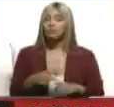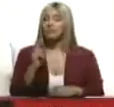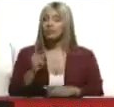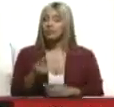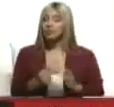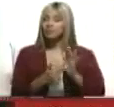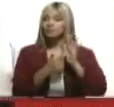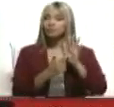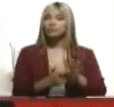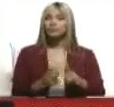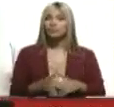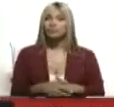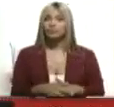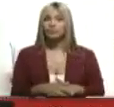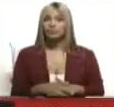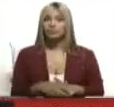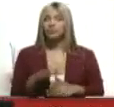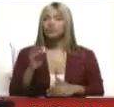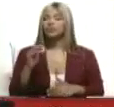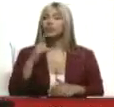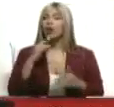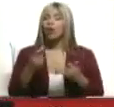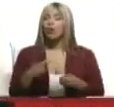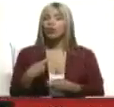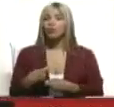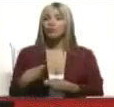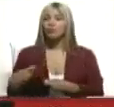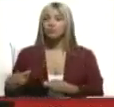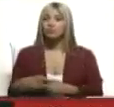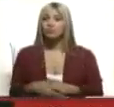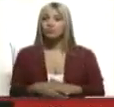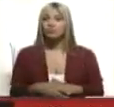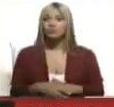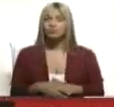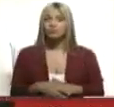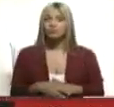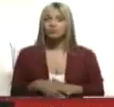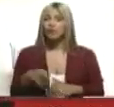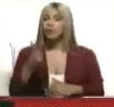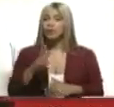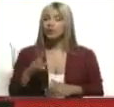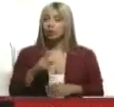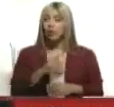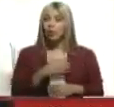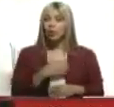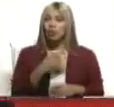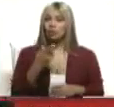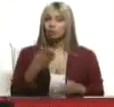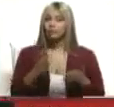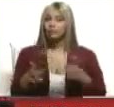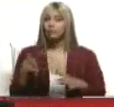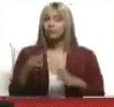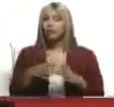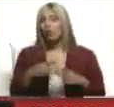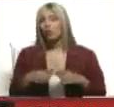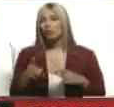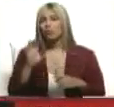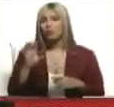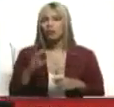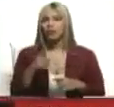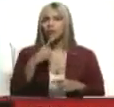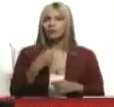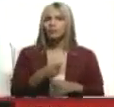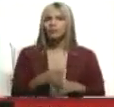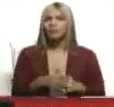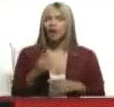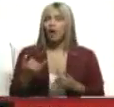obligación que tendrían que tener. Citgo sigue ahora financiando, dejó de financiar a los venezolanos que se estaban muriendo en el extranjero, dejó de entregar